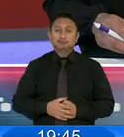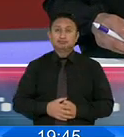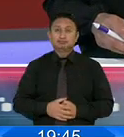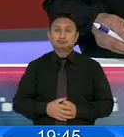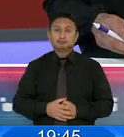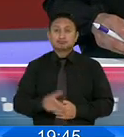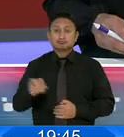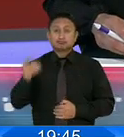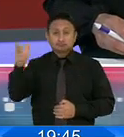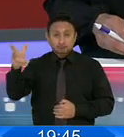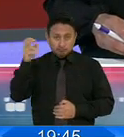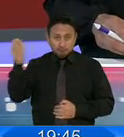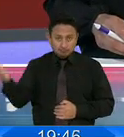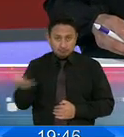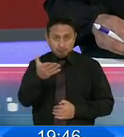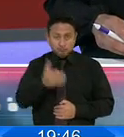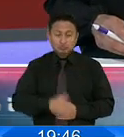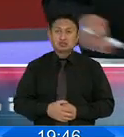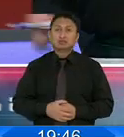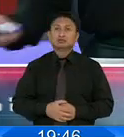escuchamos, Charlie, adelante.